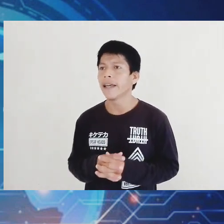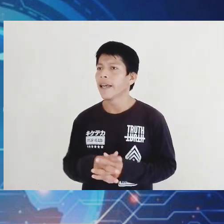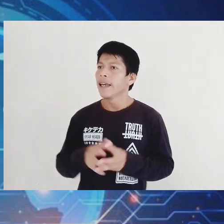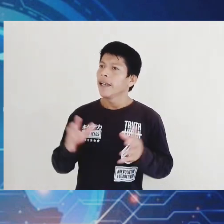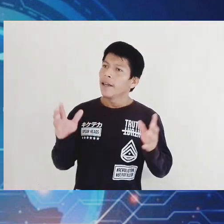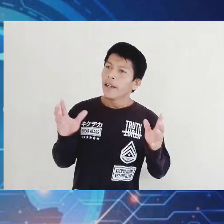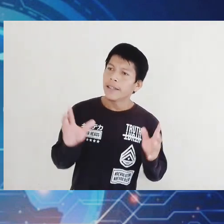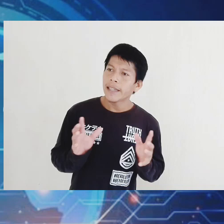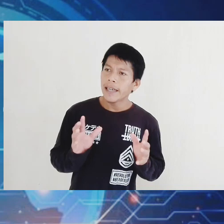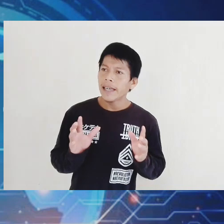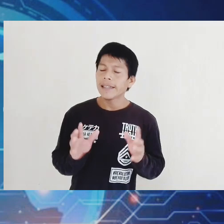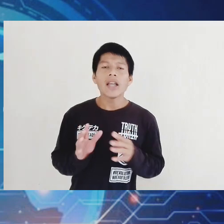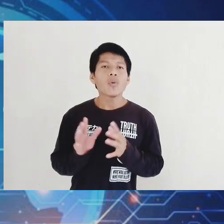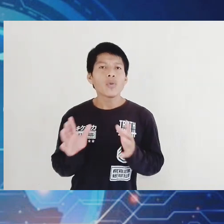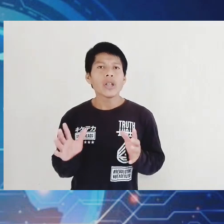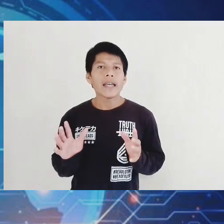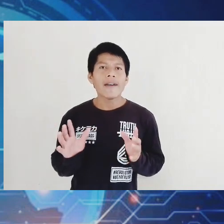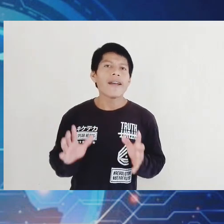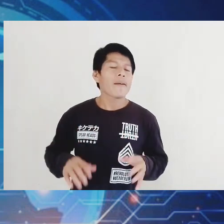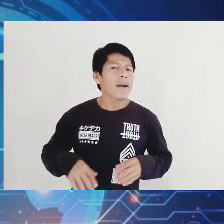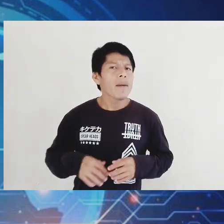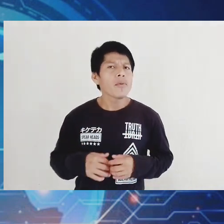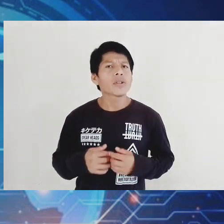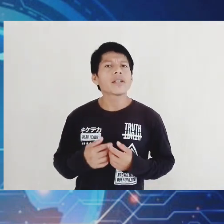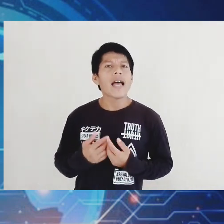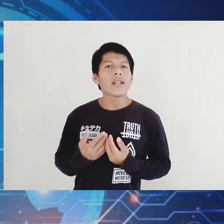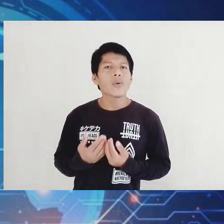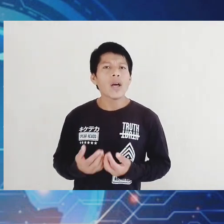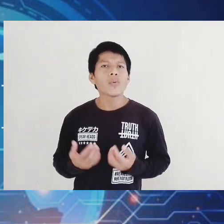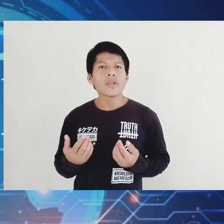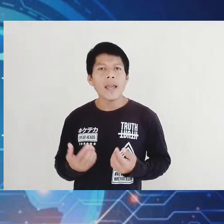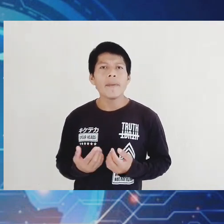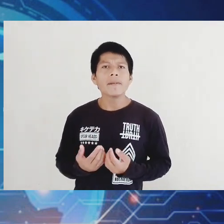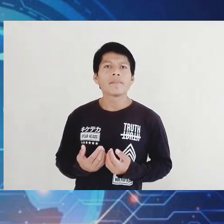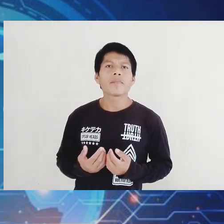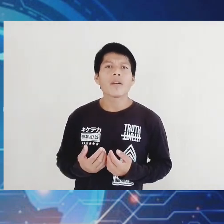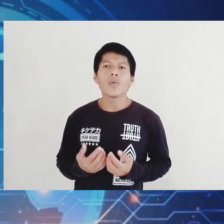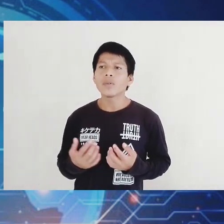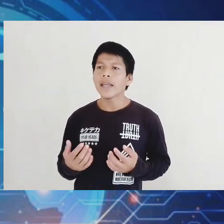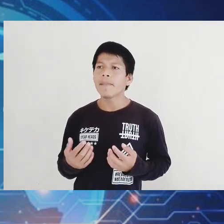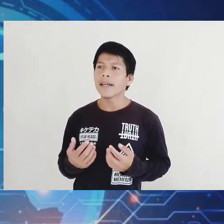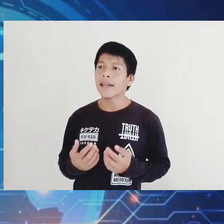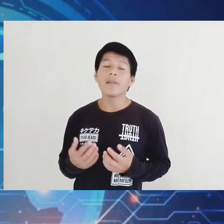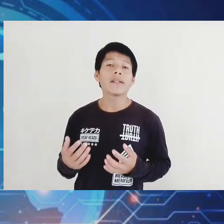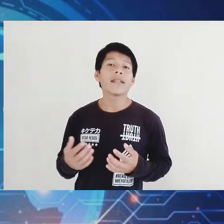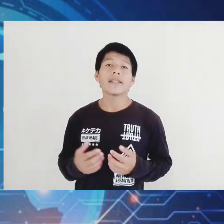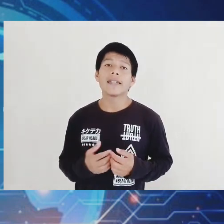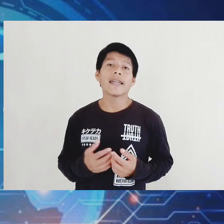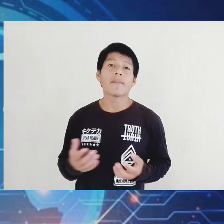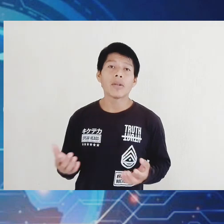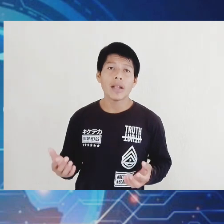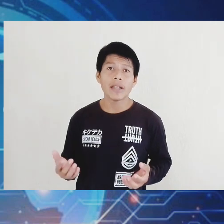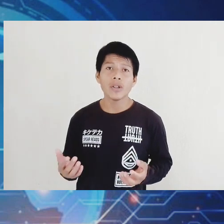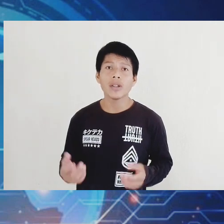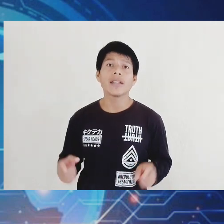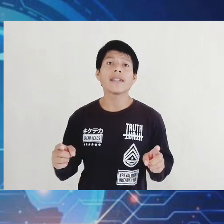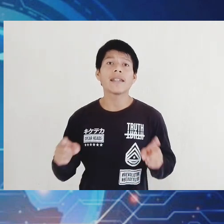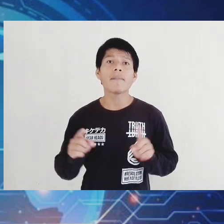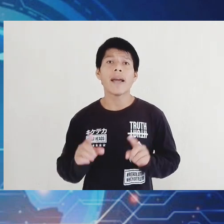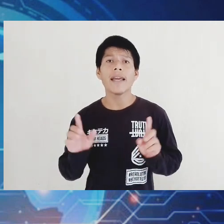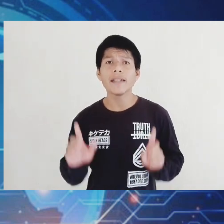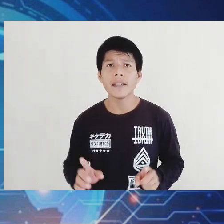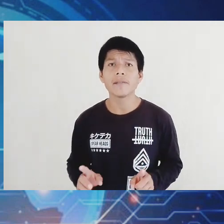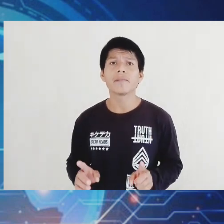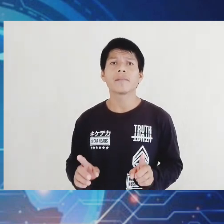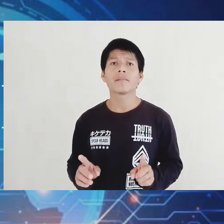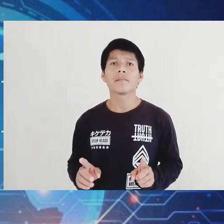realmente está dando mucho de qué hablar. Vamos a tocar un tema que realmente sigue llamando la atención, y ese